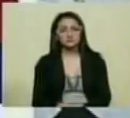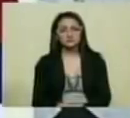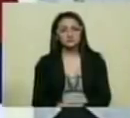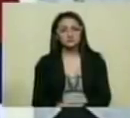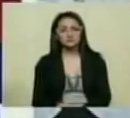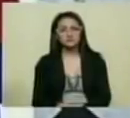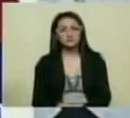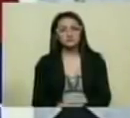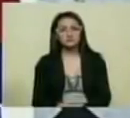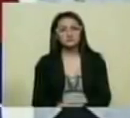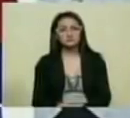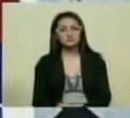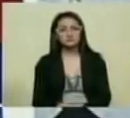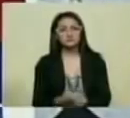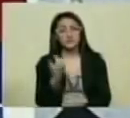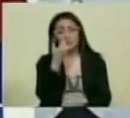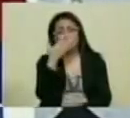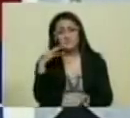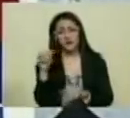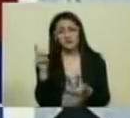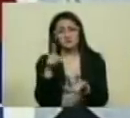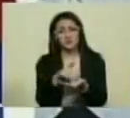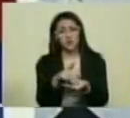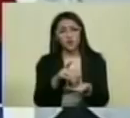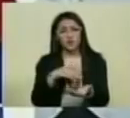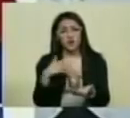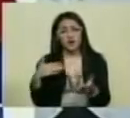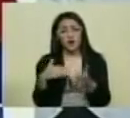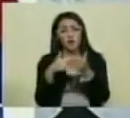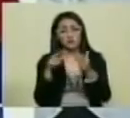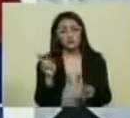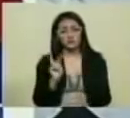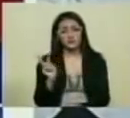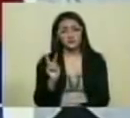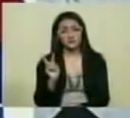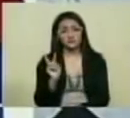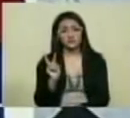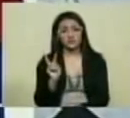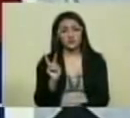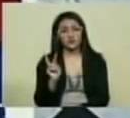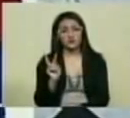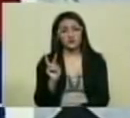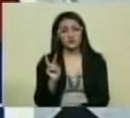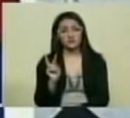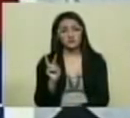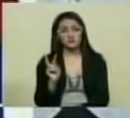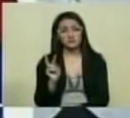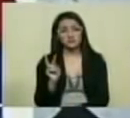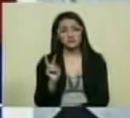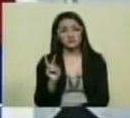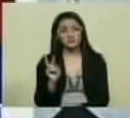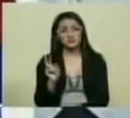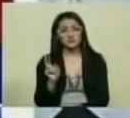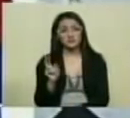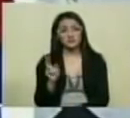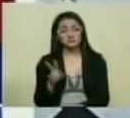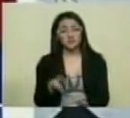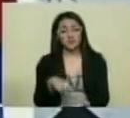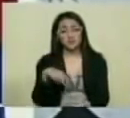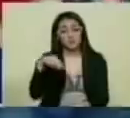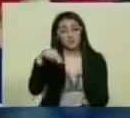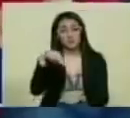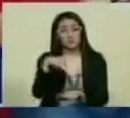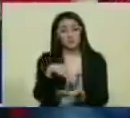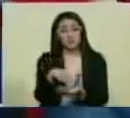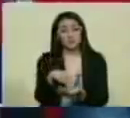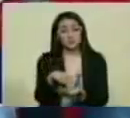que el imperialismo intente algo contra Venezuela, se verá levantada Venezuela de norte a sur, de este a oeste,